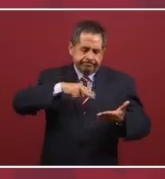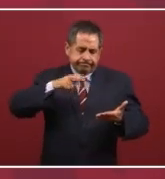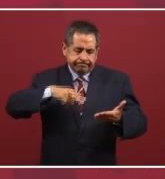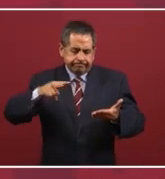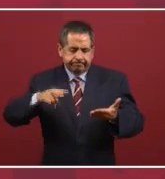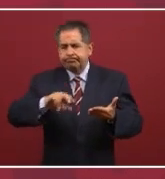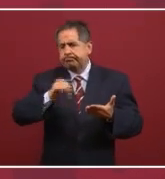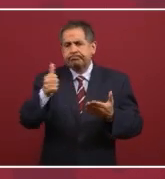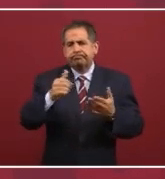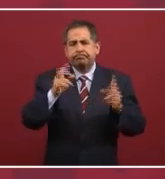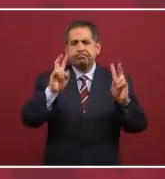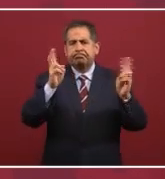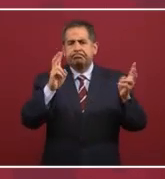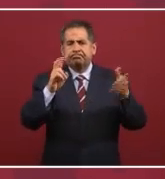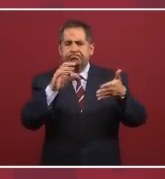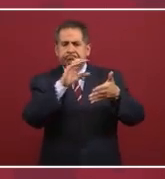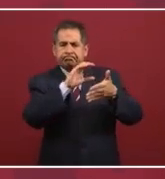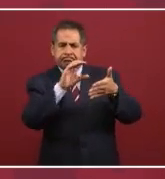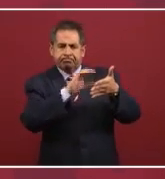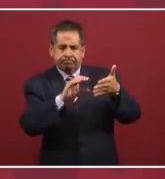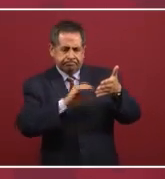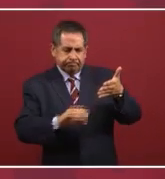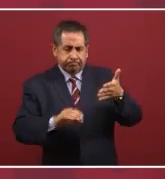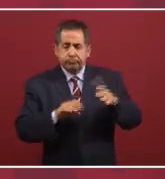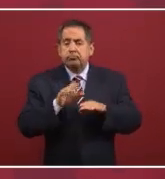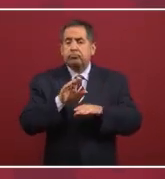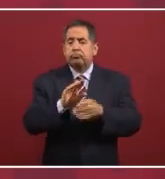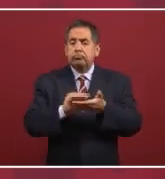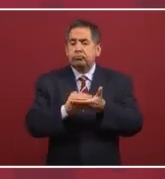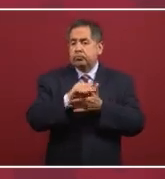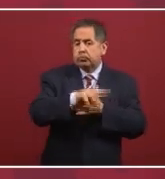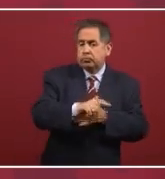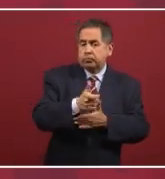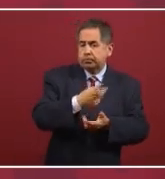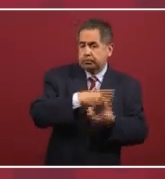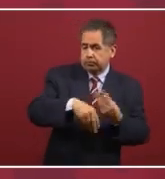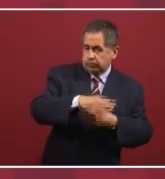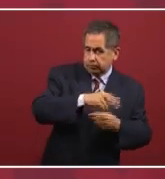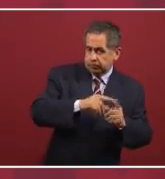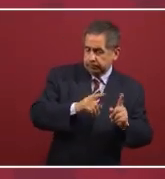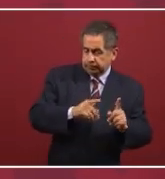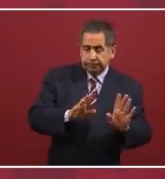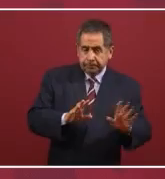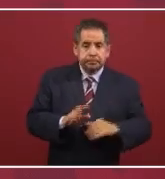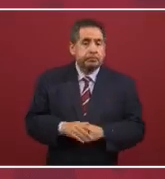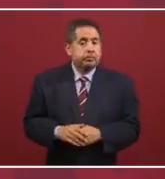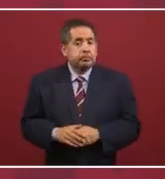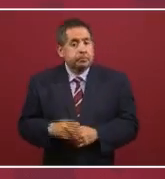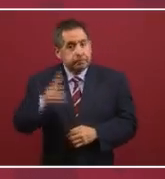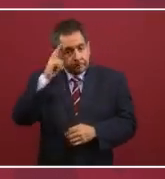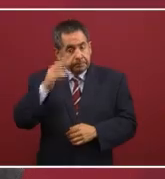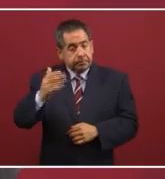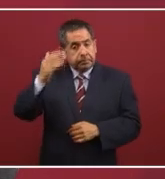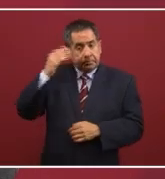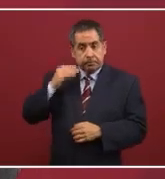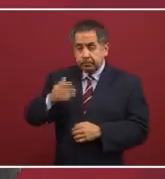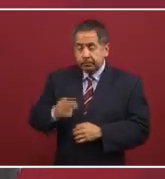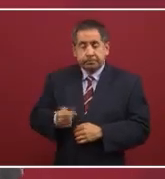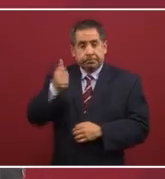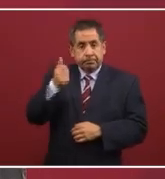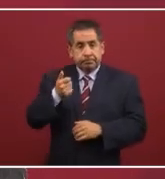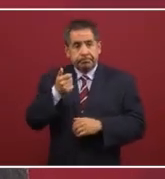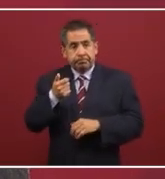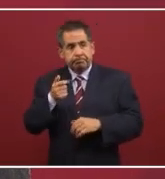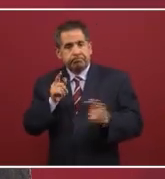otros capítulos y otros, inversiones. México, desde el principio que se tomó contacto con la administración